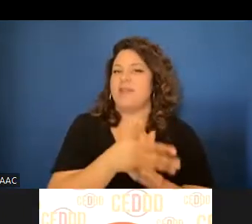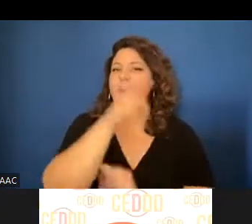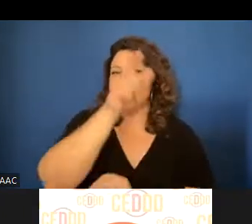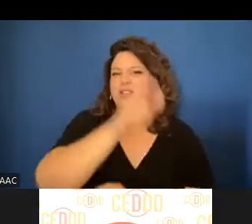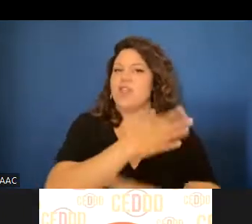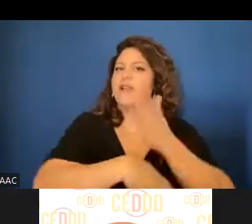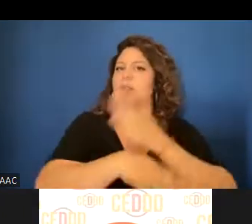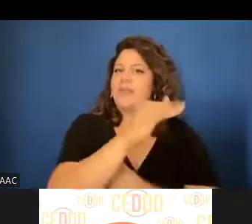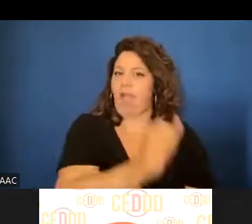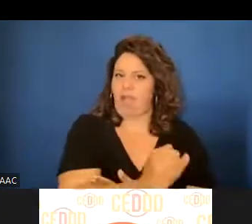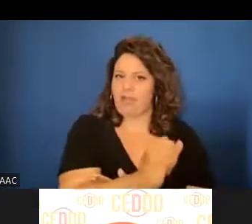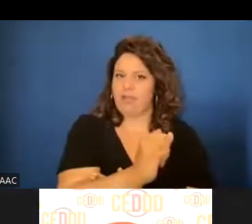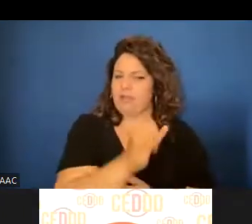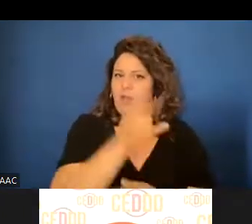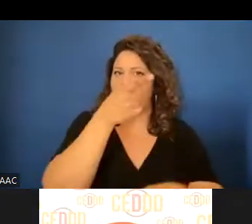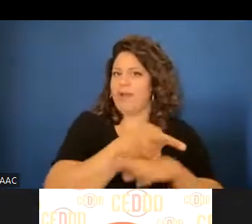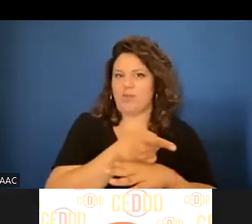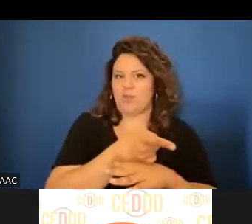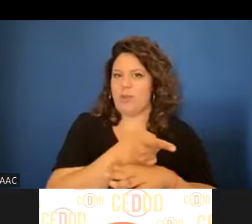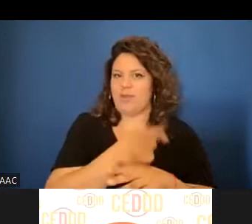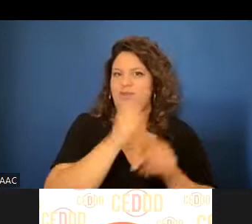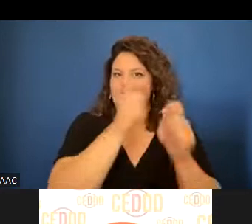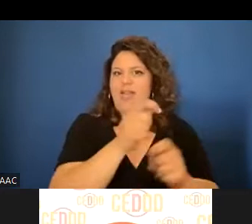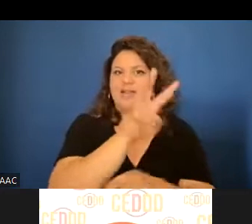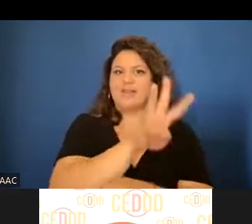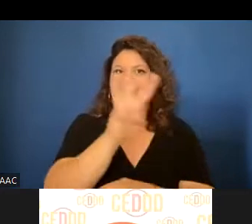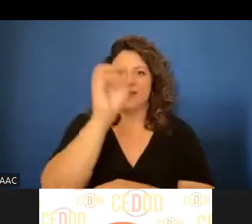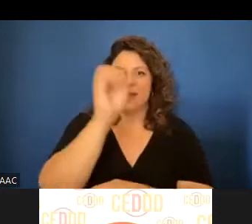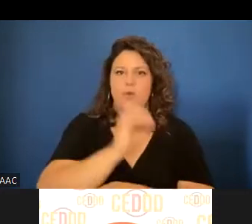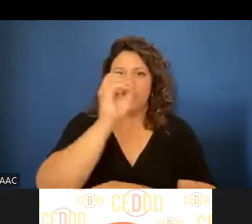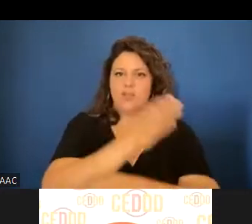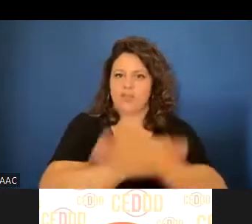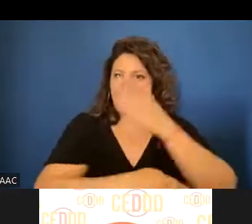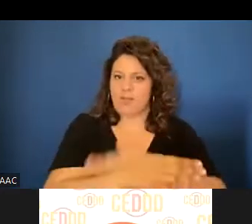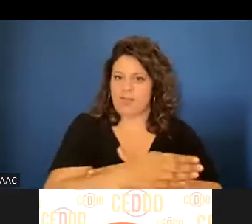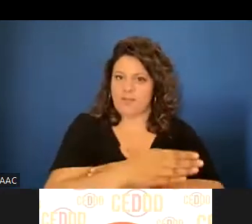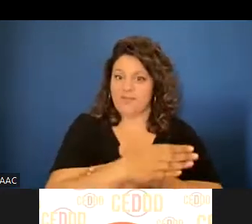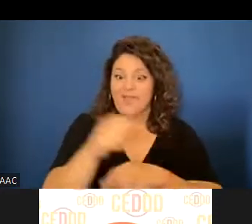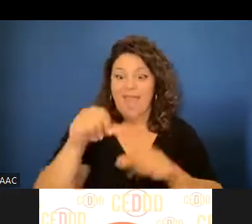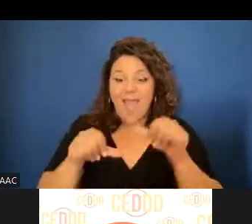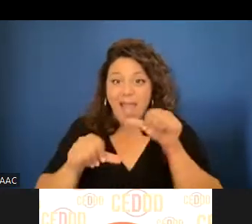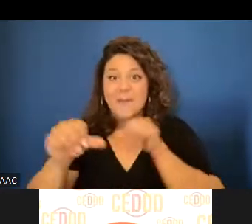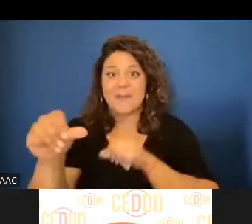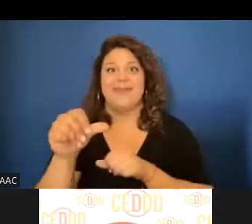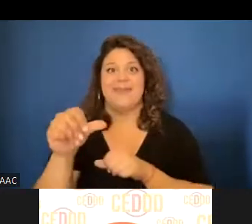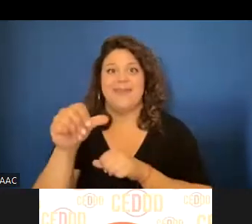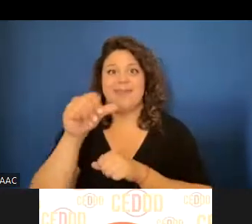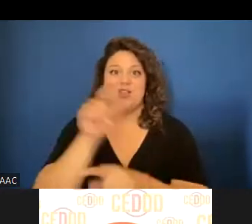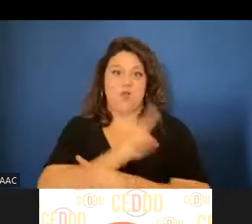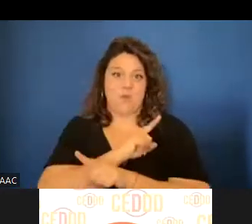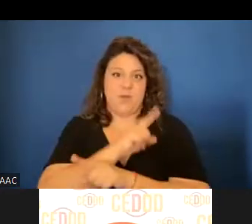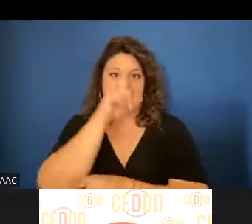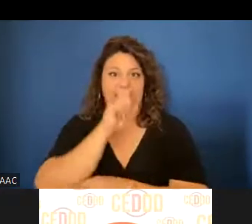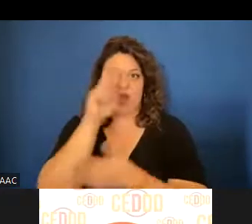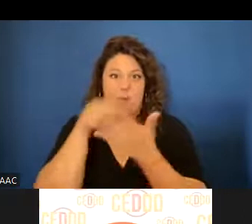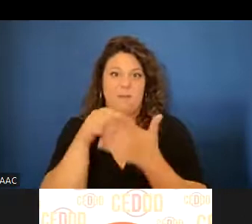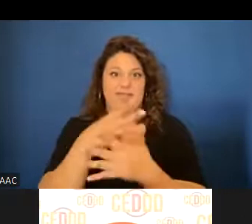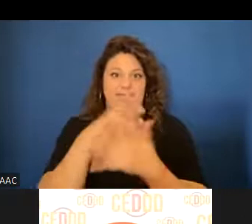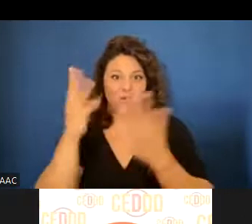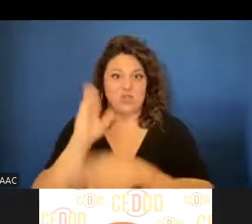poco amoldar esa normativa o esa imposición de la Unión Europea a nuestro ordenamiento. ¿Qué conlleva